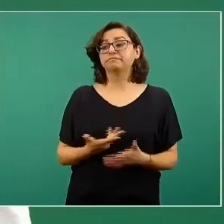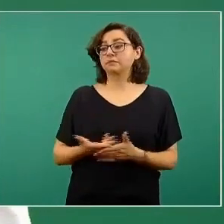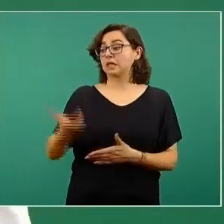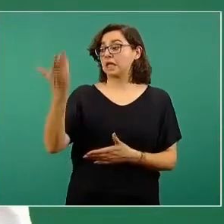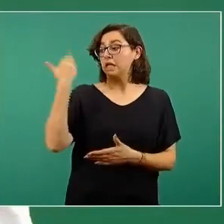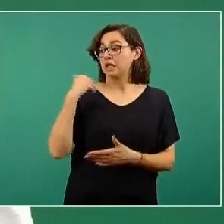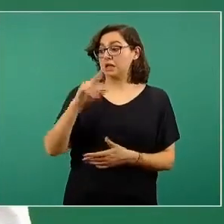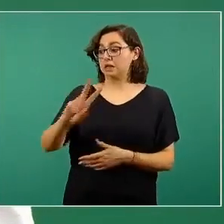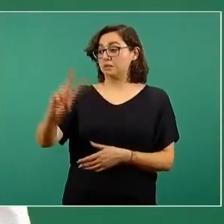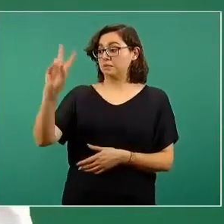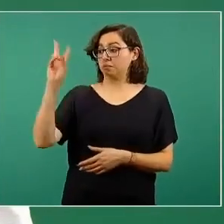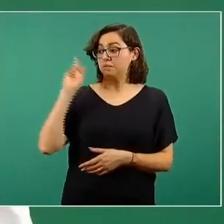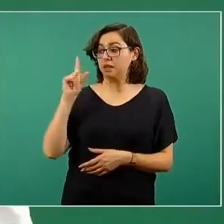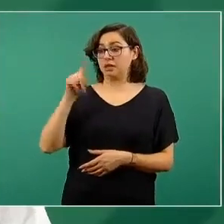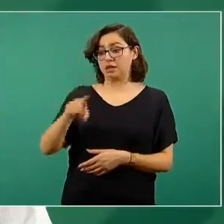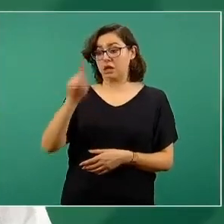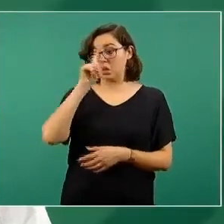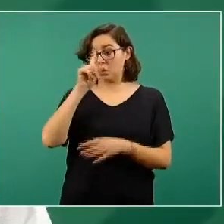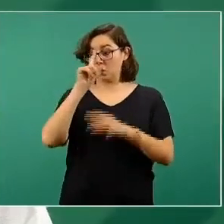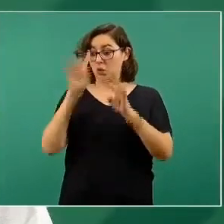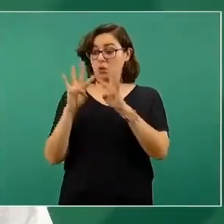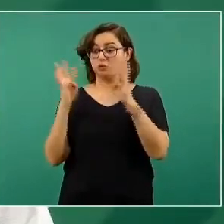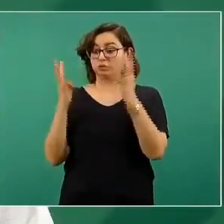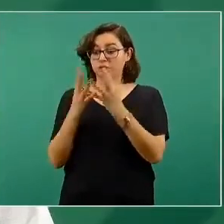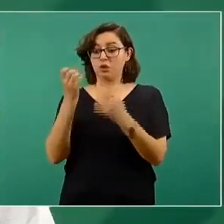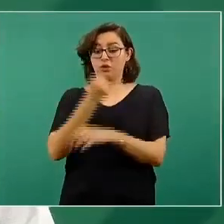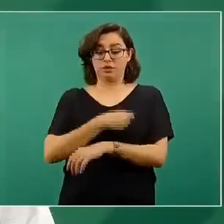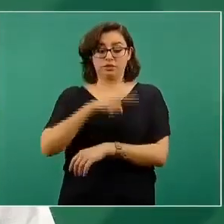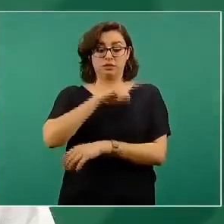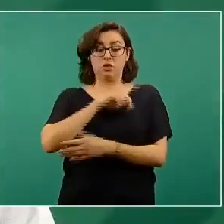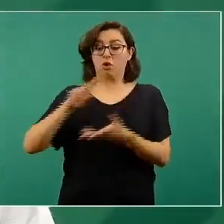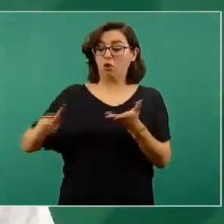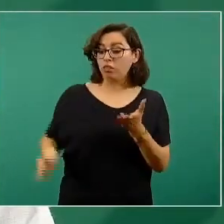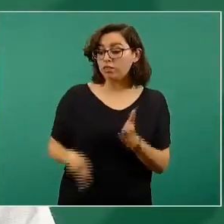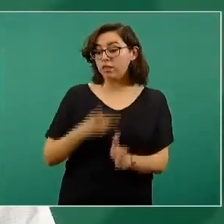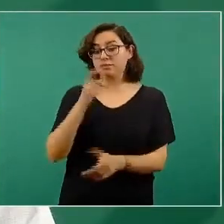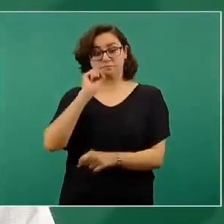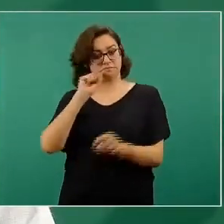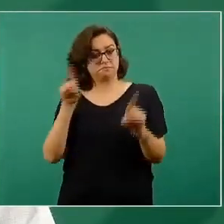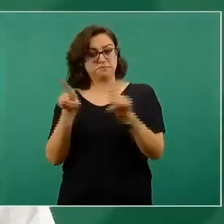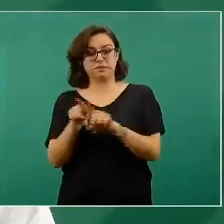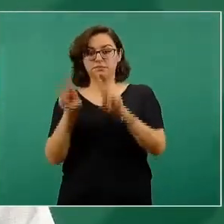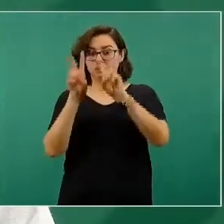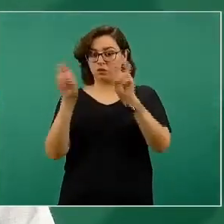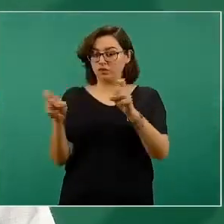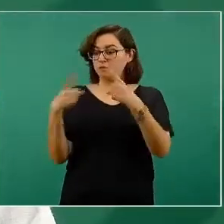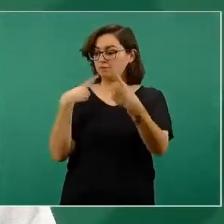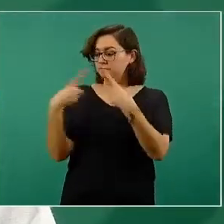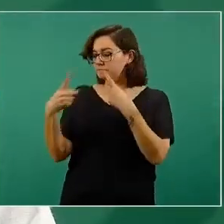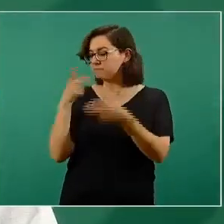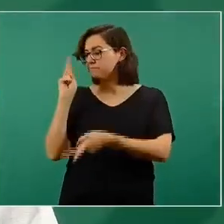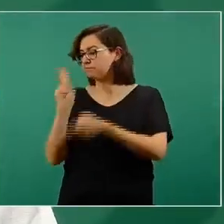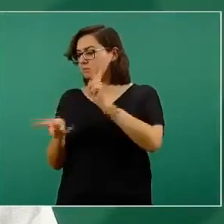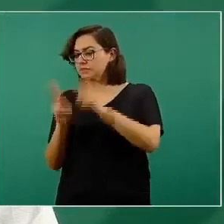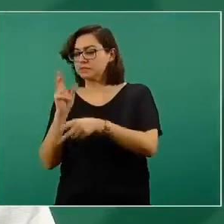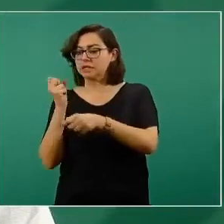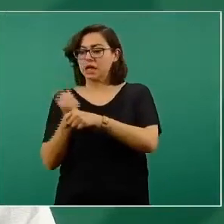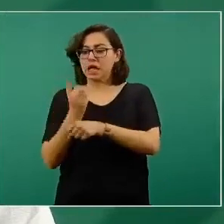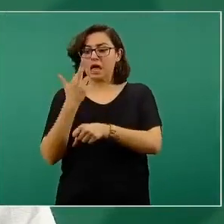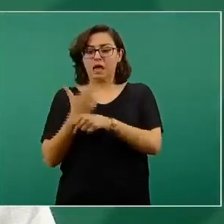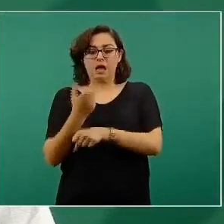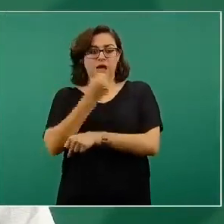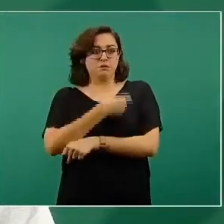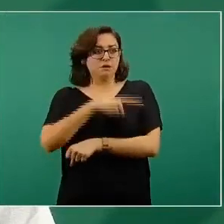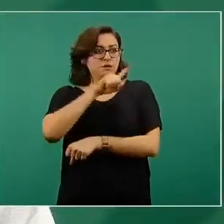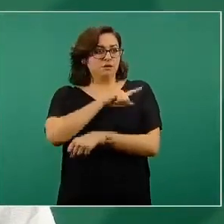pasado, tuvimos nuevamente una conversación al respecto y destacamos, comentábamos con las y los secretarios de salud, quienes